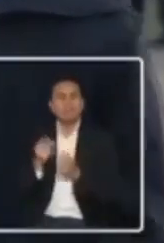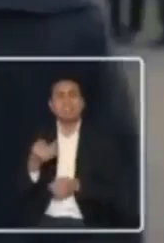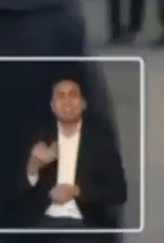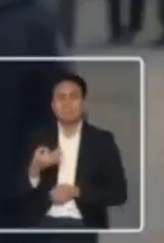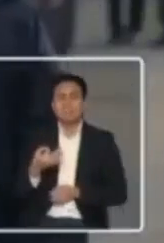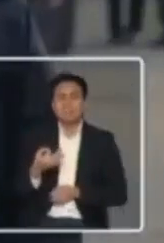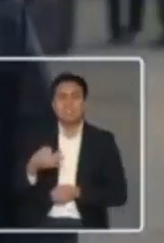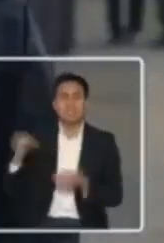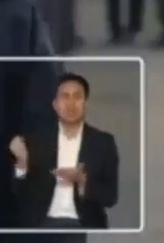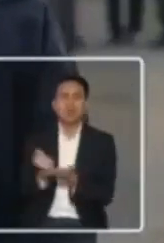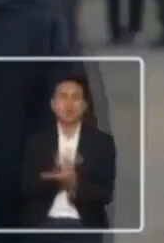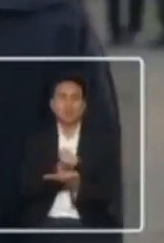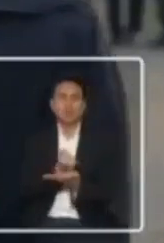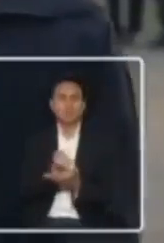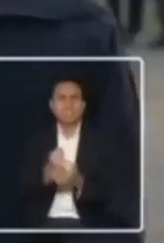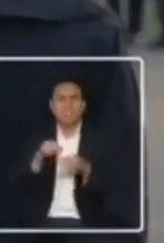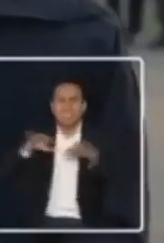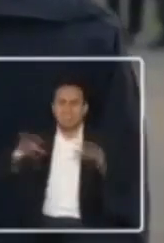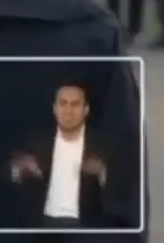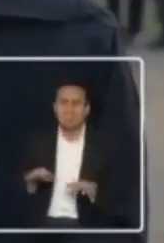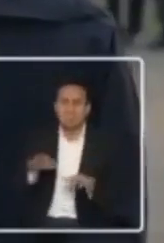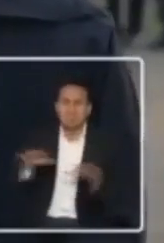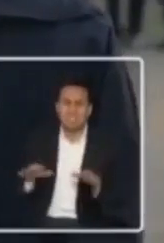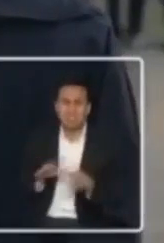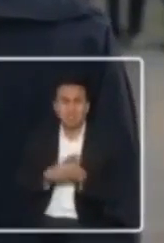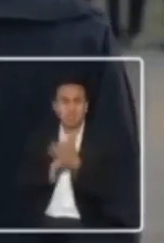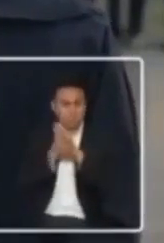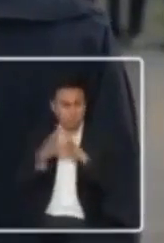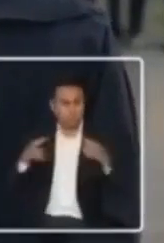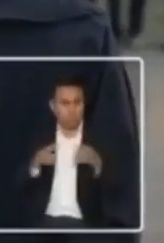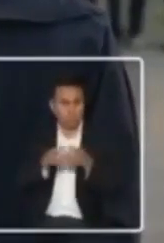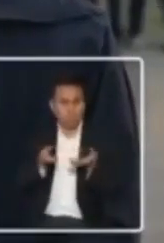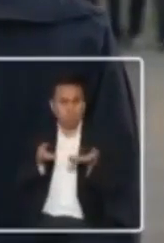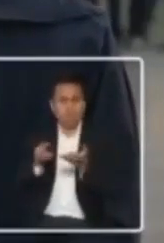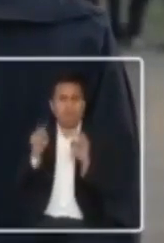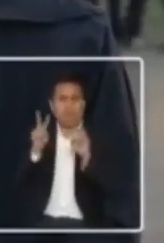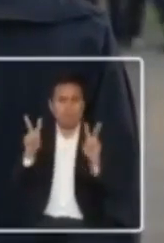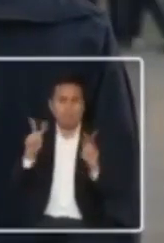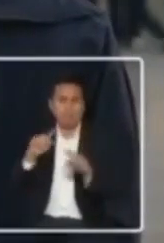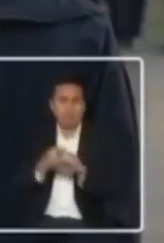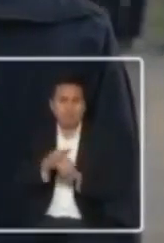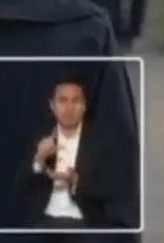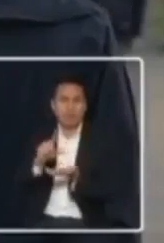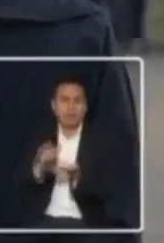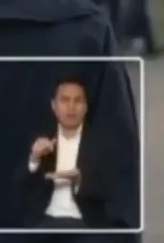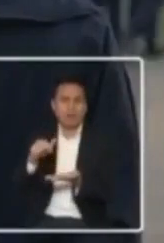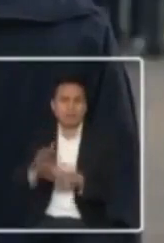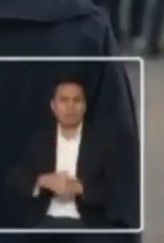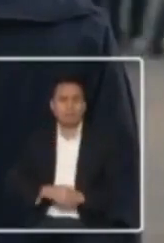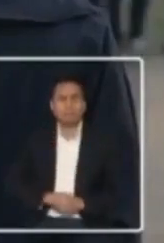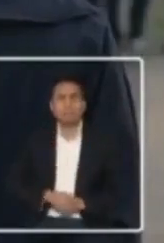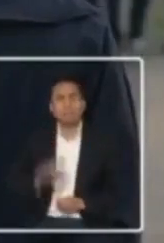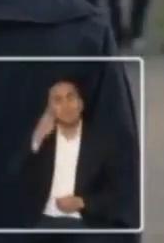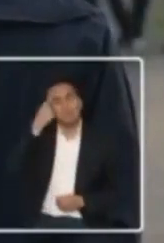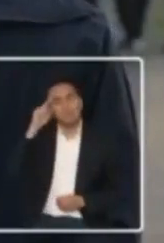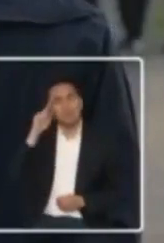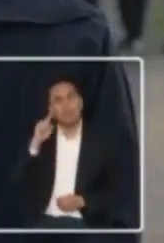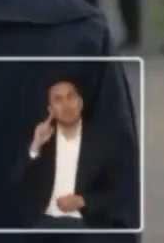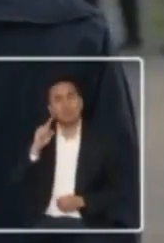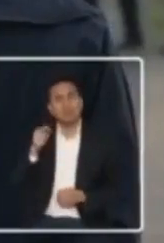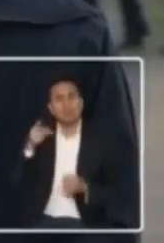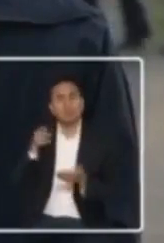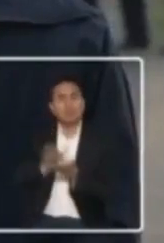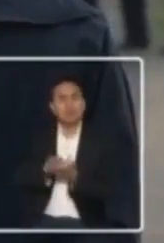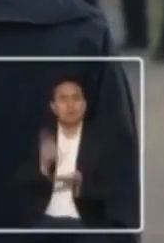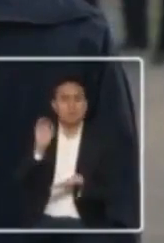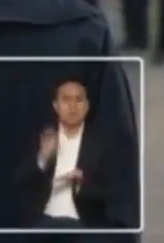ciertamente es un golpe en el corazón de ese esfuerzo que se ha hecho en conjunto por traer la paz de vuelta acá. Pero este no es un atentado más